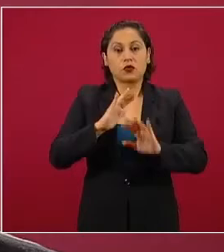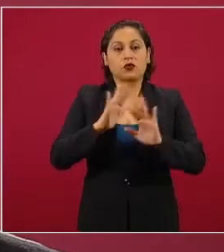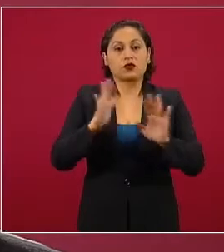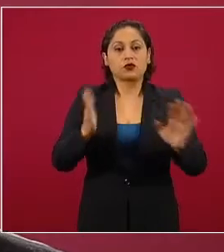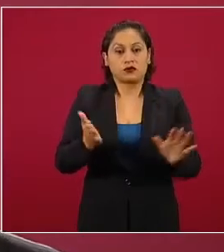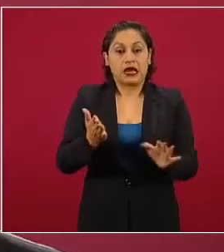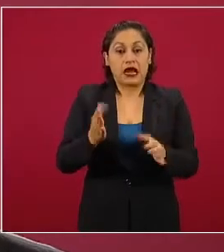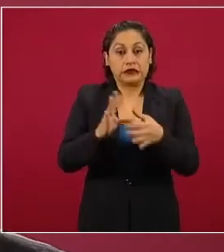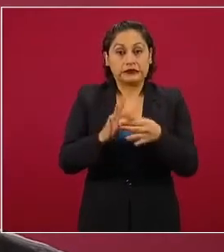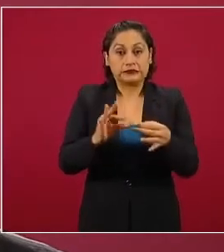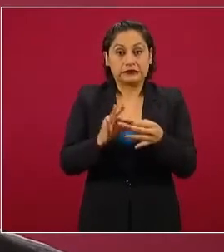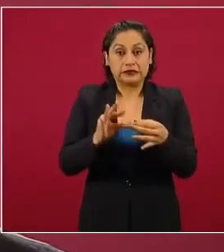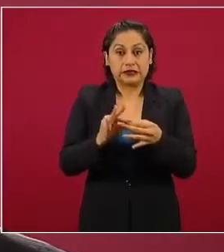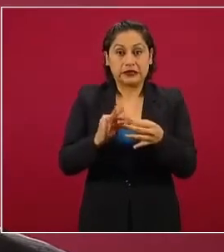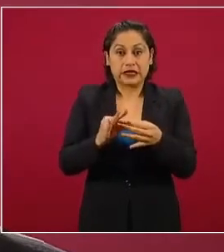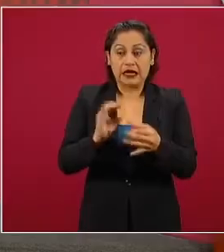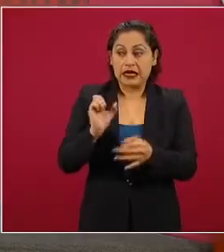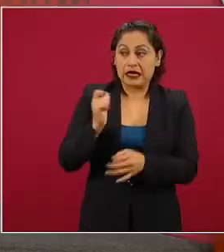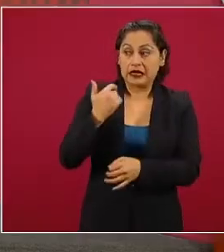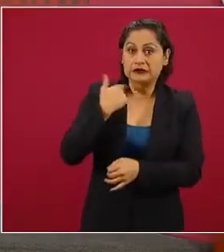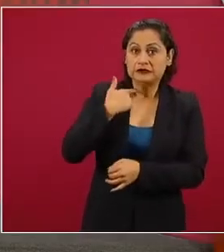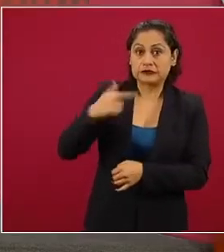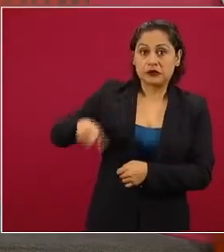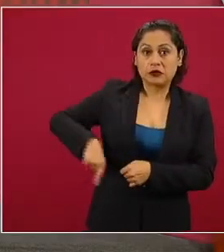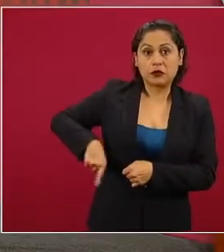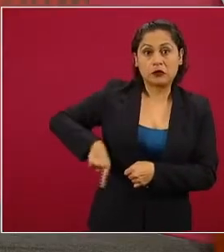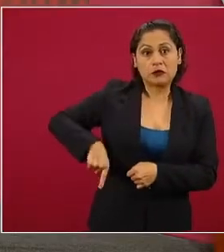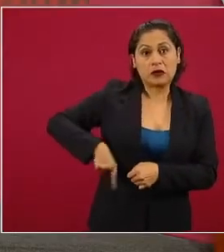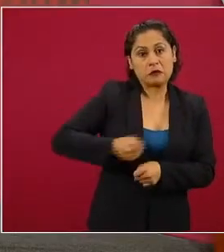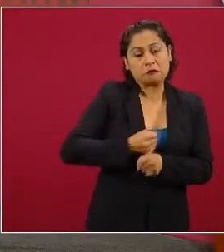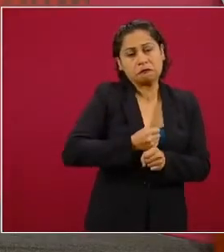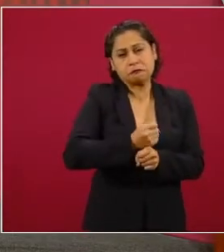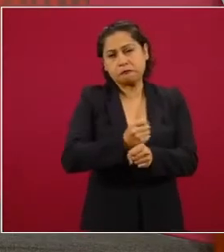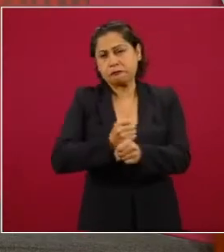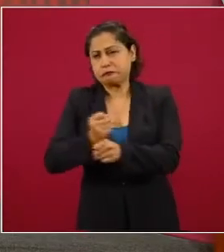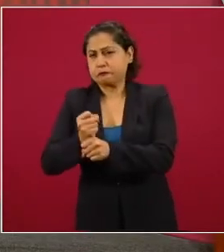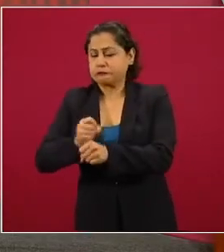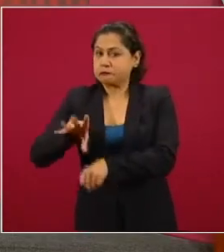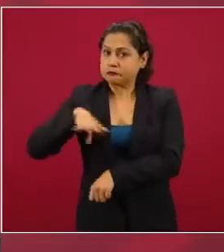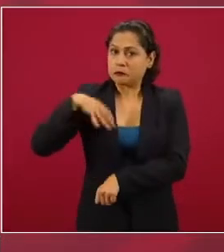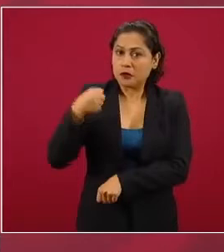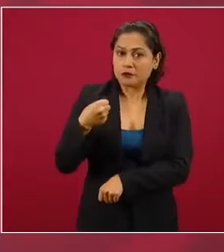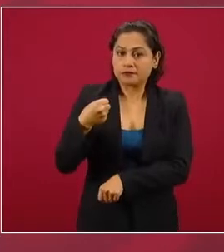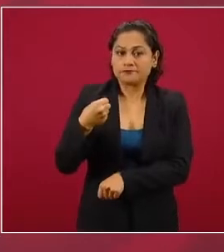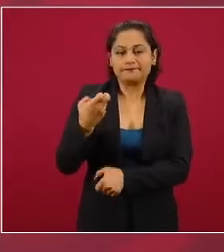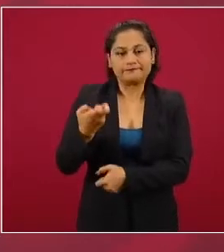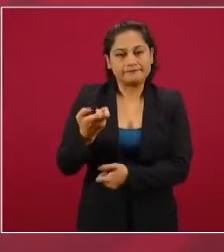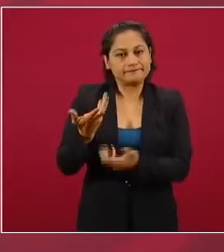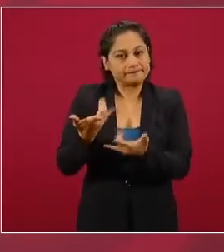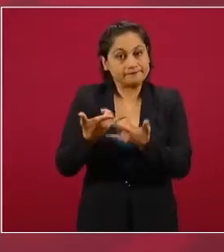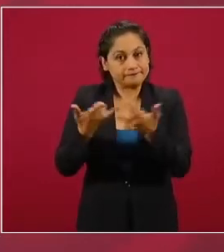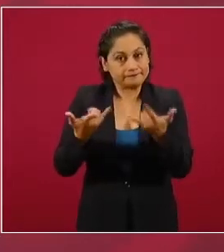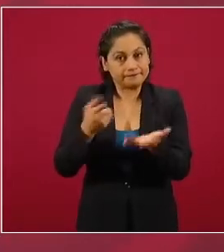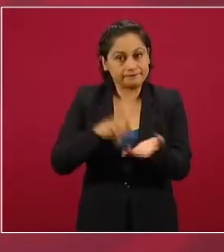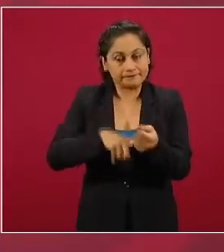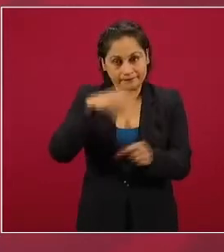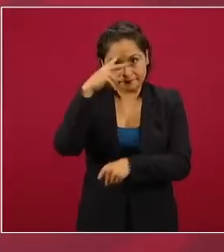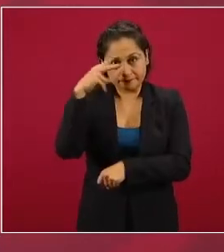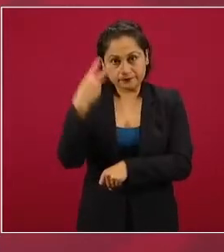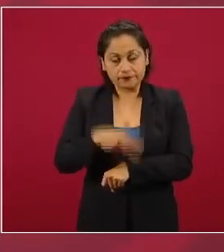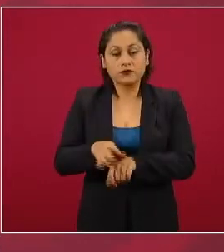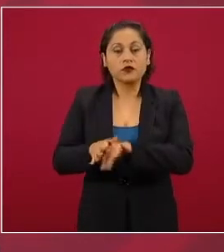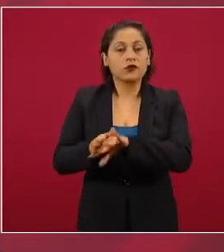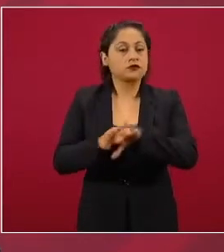del poder público. Entonces, el sujeto de la acción de control, de mitigación, para